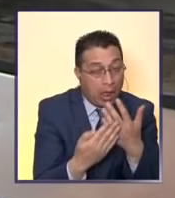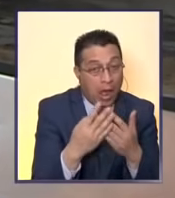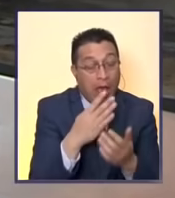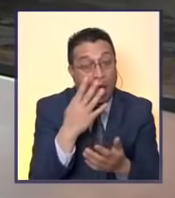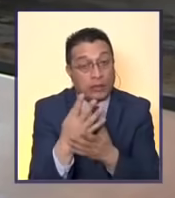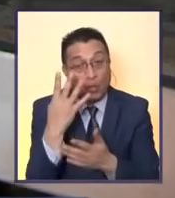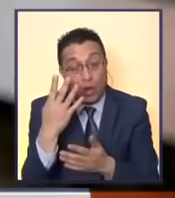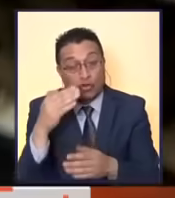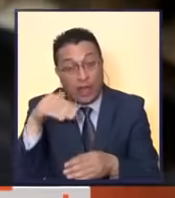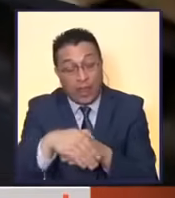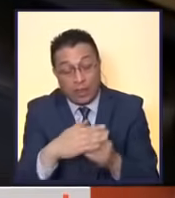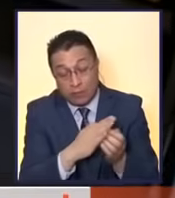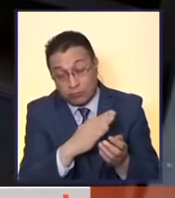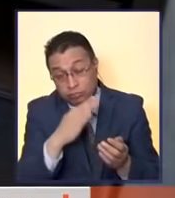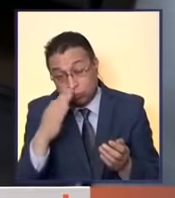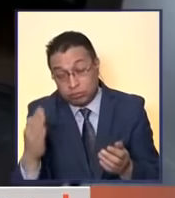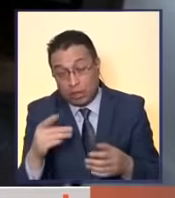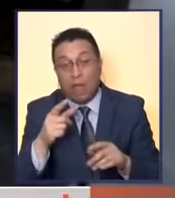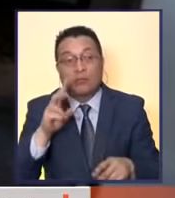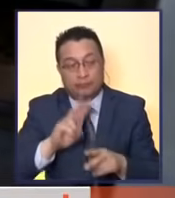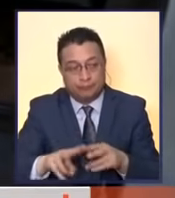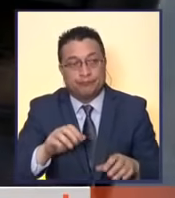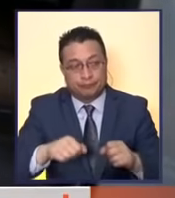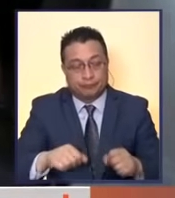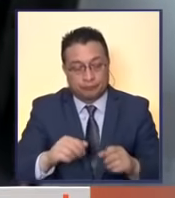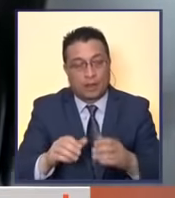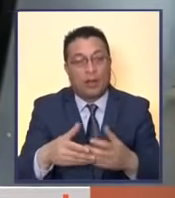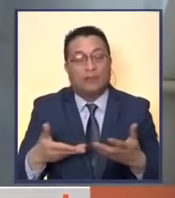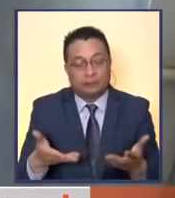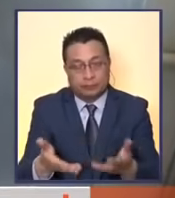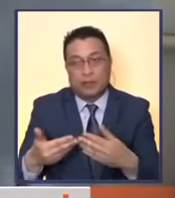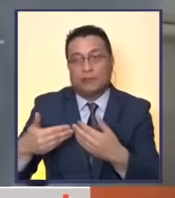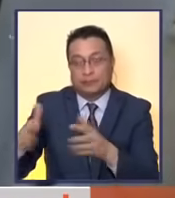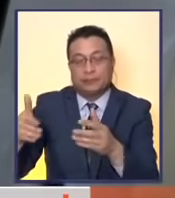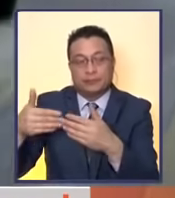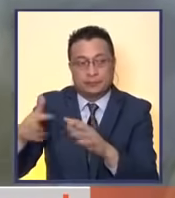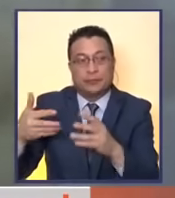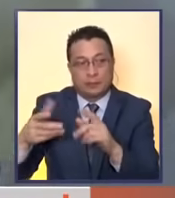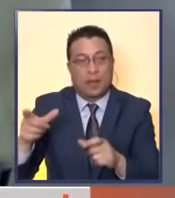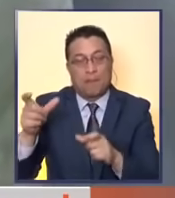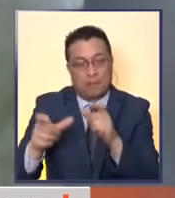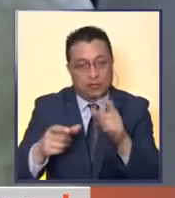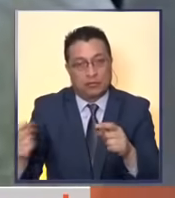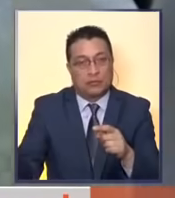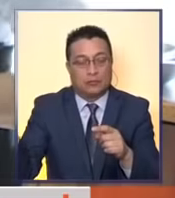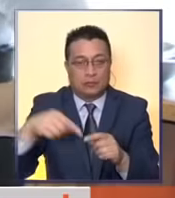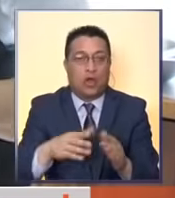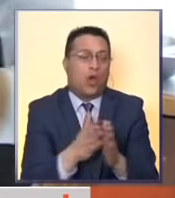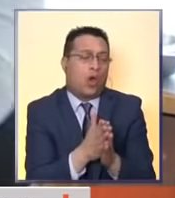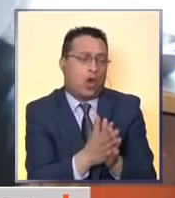a producir para poder entregar nuestras empanadas a los clientes que nos ruegan